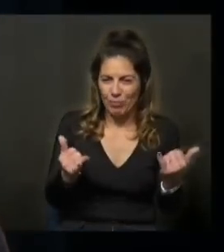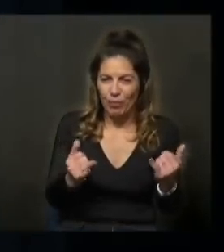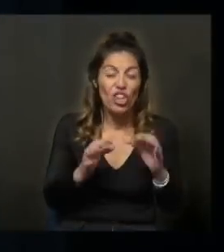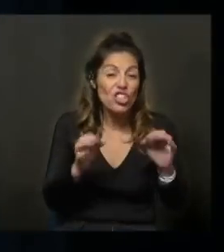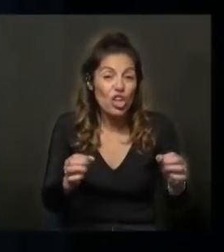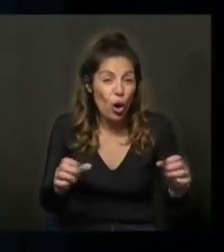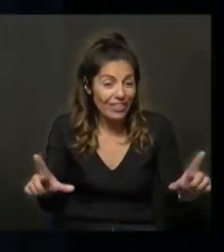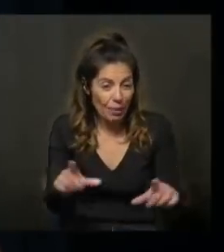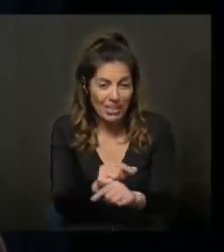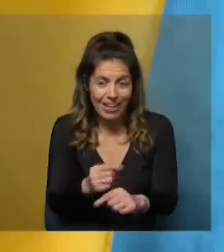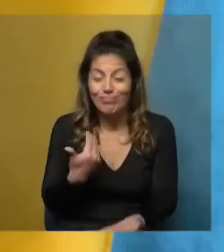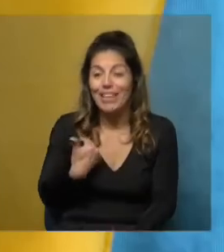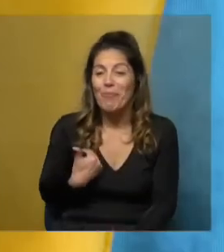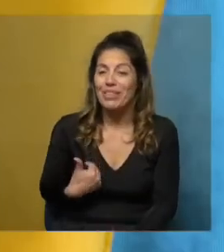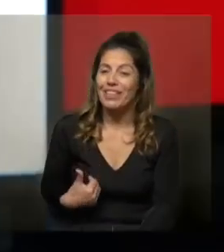a su fin Lamentablemente